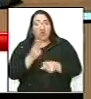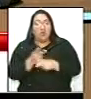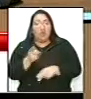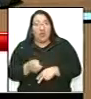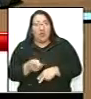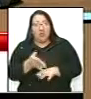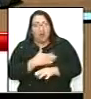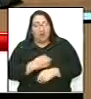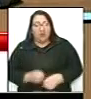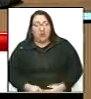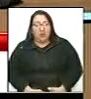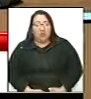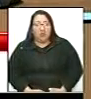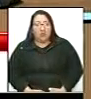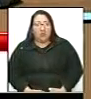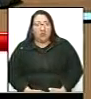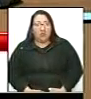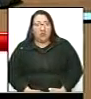hechos.